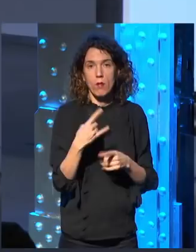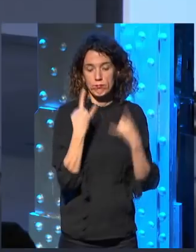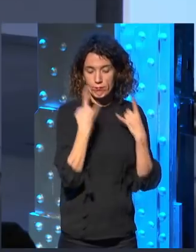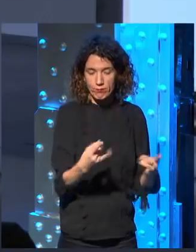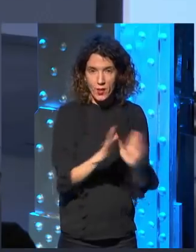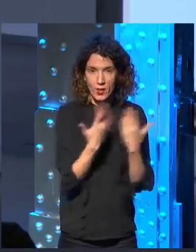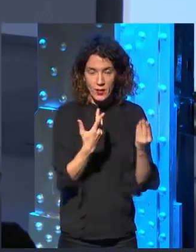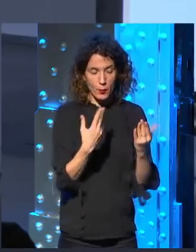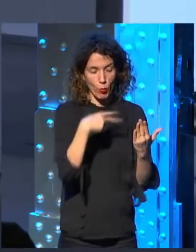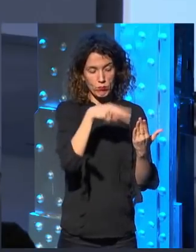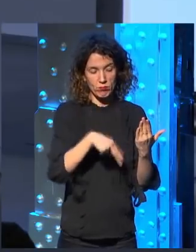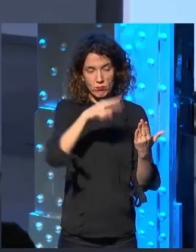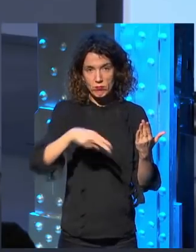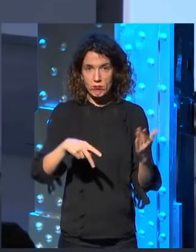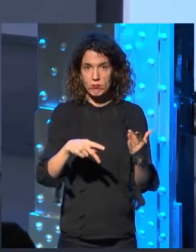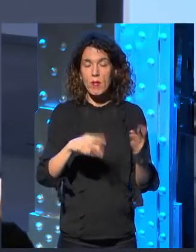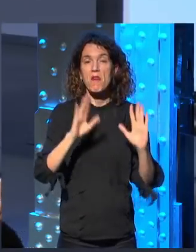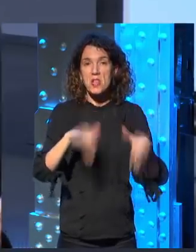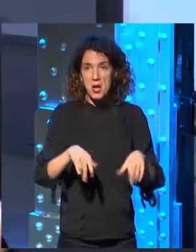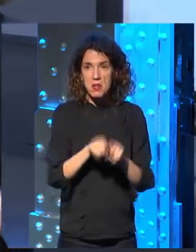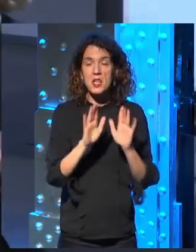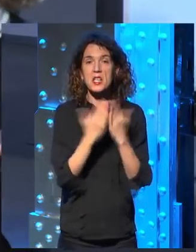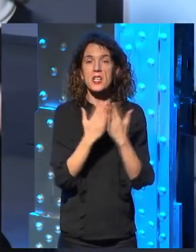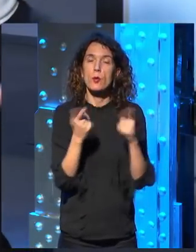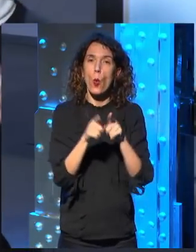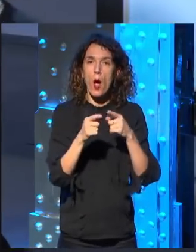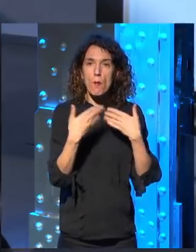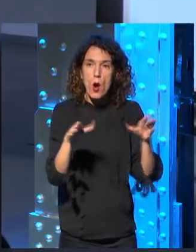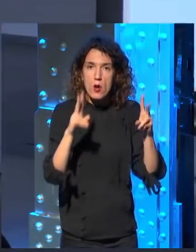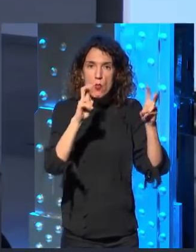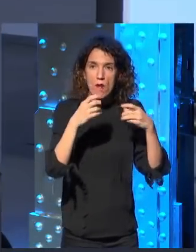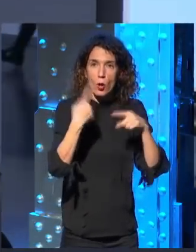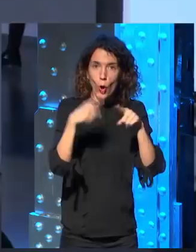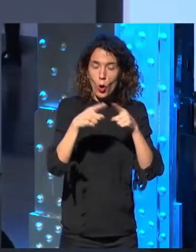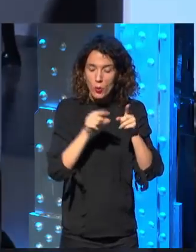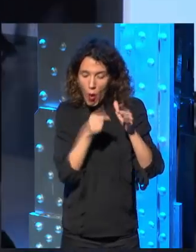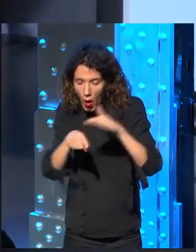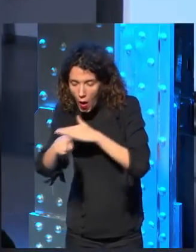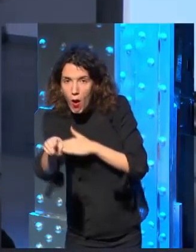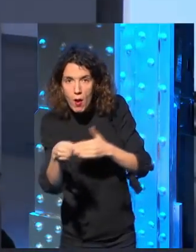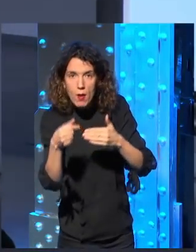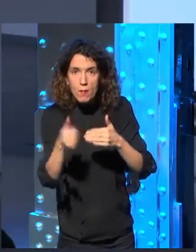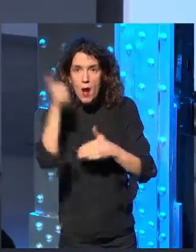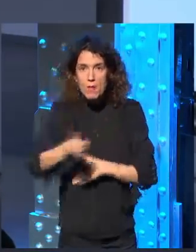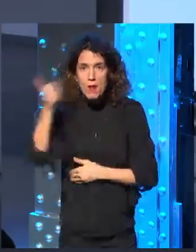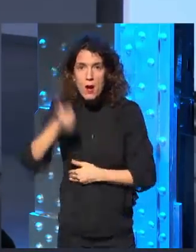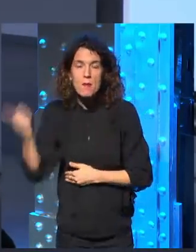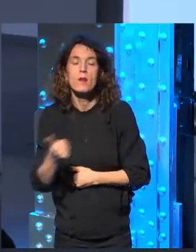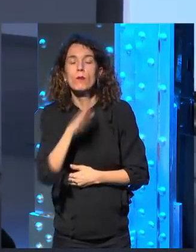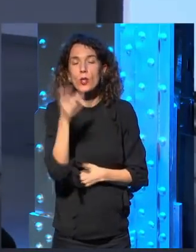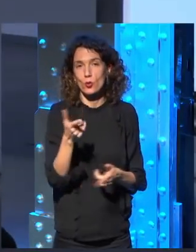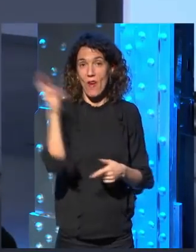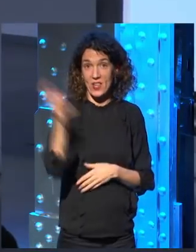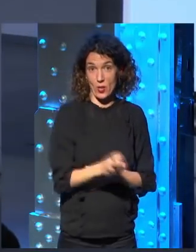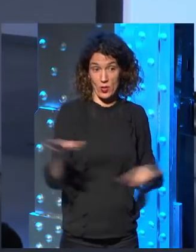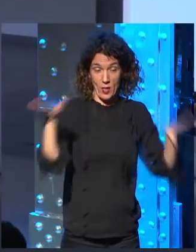del libro terminamos por... el libro va abriendo puertas y puertas y puertas que llevan a otros lugares. Para eso han venido